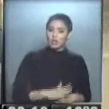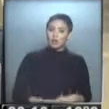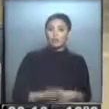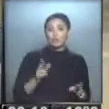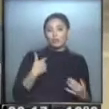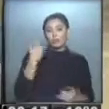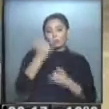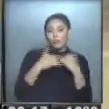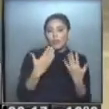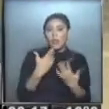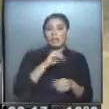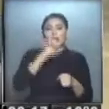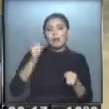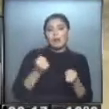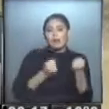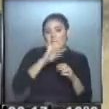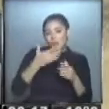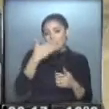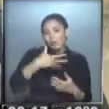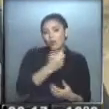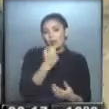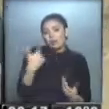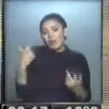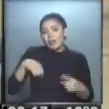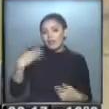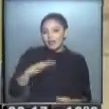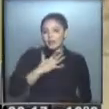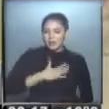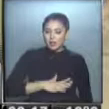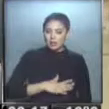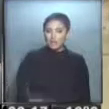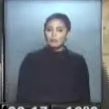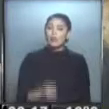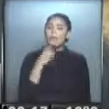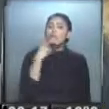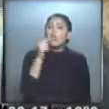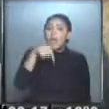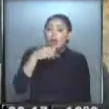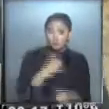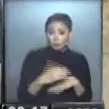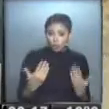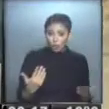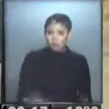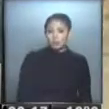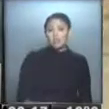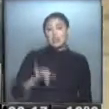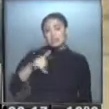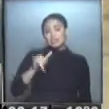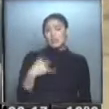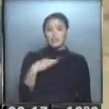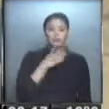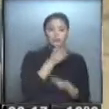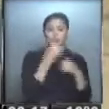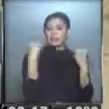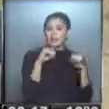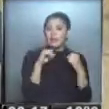la podemos contar, la camioneta lo de menos y, claro. Y bueno, estar tranquilo. Bueno, ¿y ahora cómo estás para el laburo? Bien, ahora me tengo que ir a